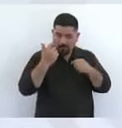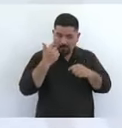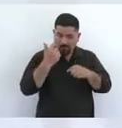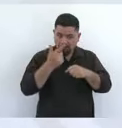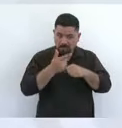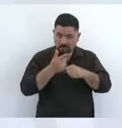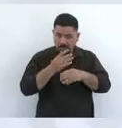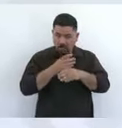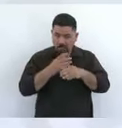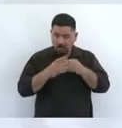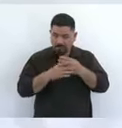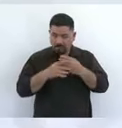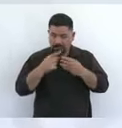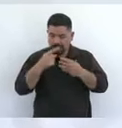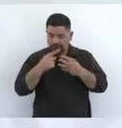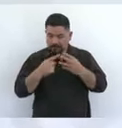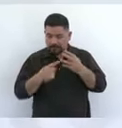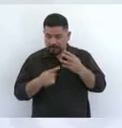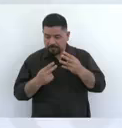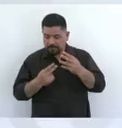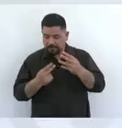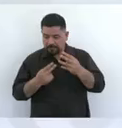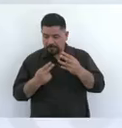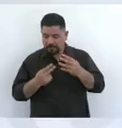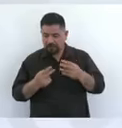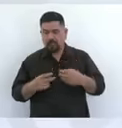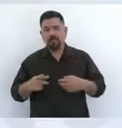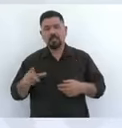las necesidades,